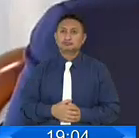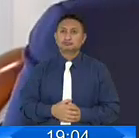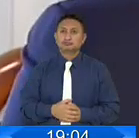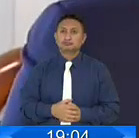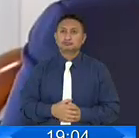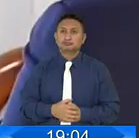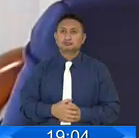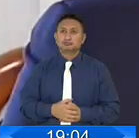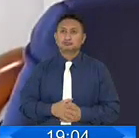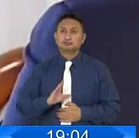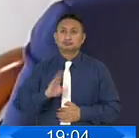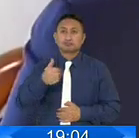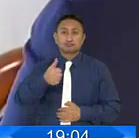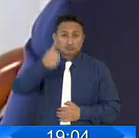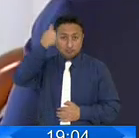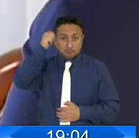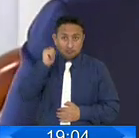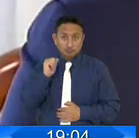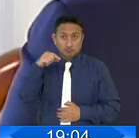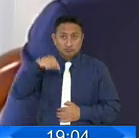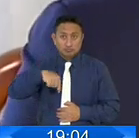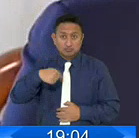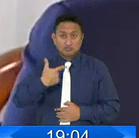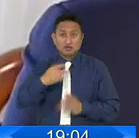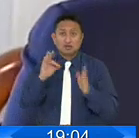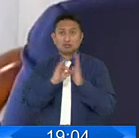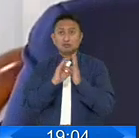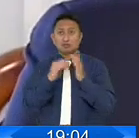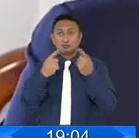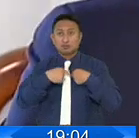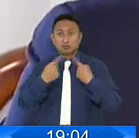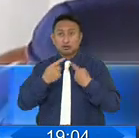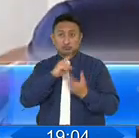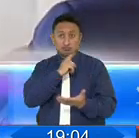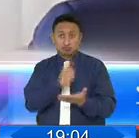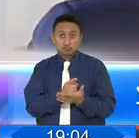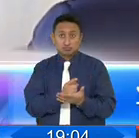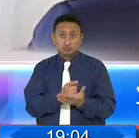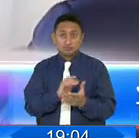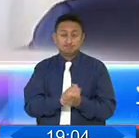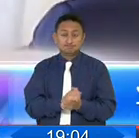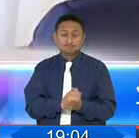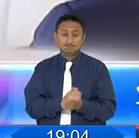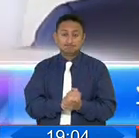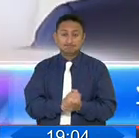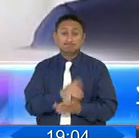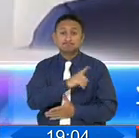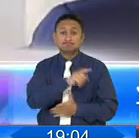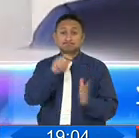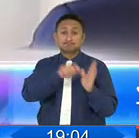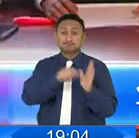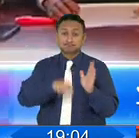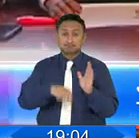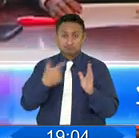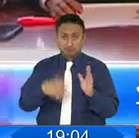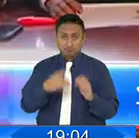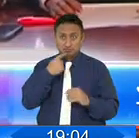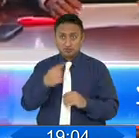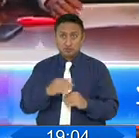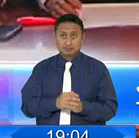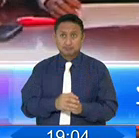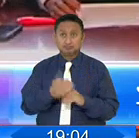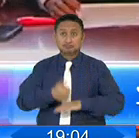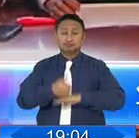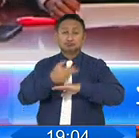lo que desde el día de ayer se encuentra circulando en redes sociales es totalmente cierto. Ya lo confirmaron los abogados de la familia Bucaram. La